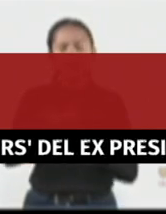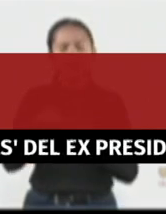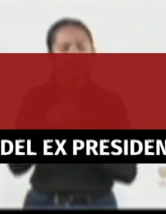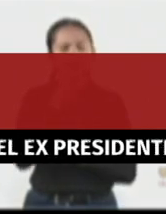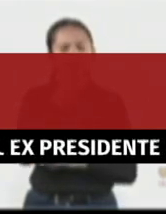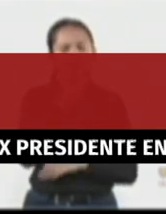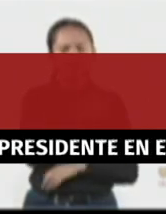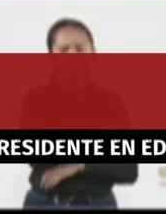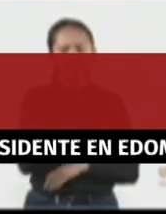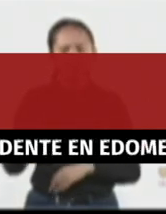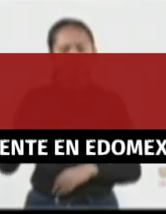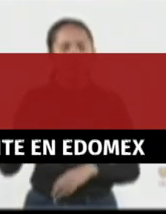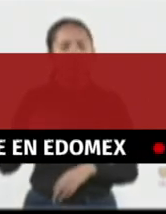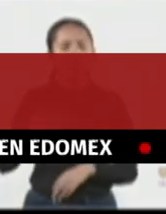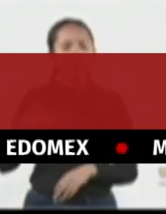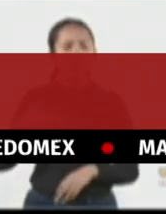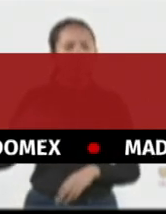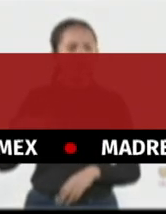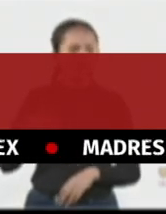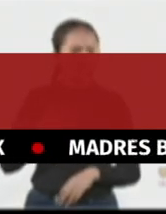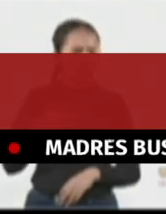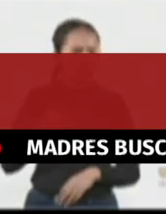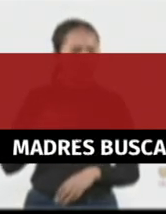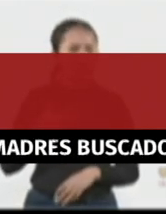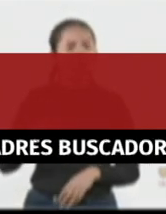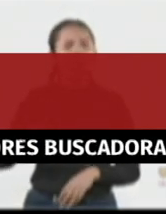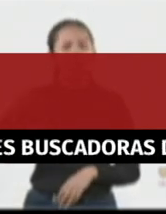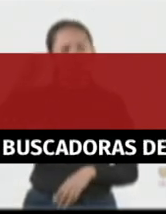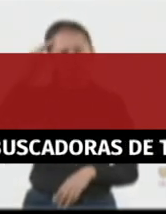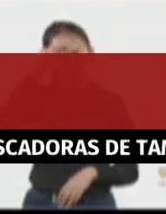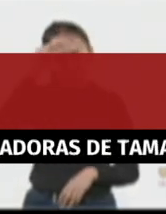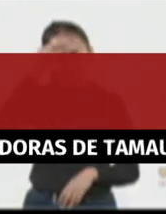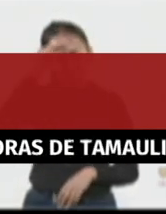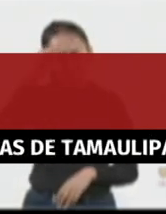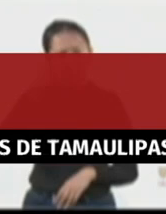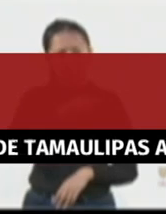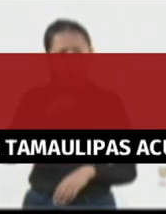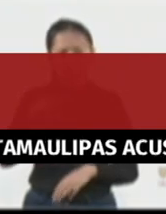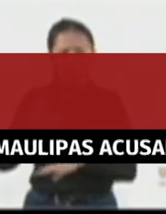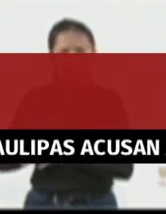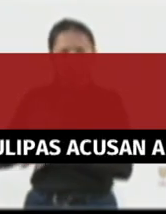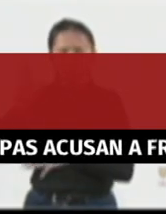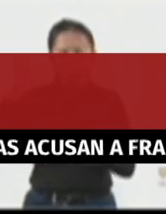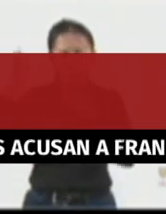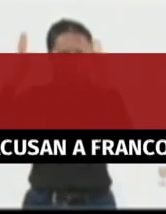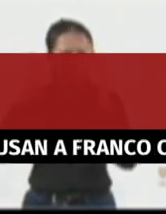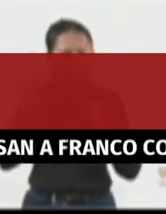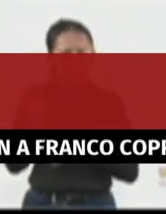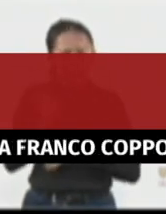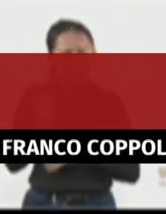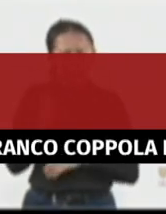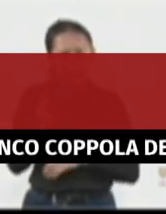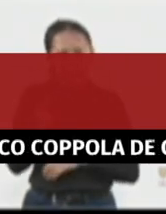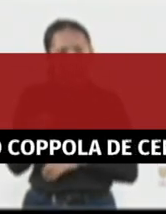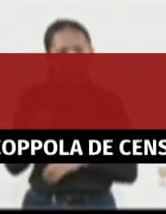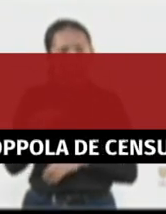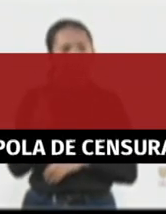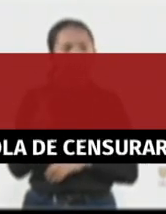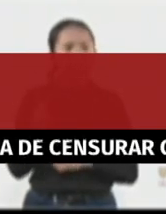tienen talento. Que si no van a ser astronautas, probablemente sean